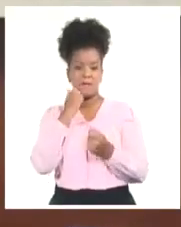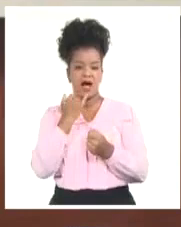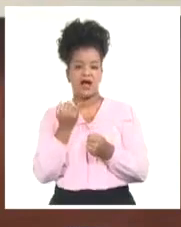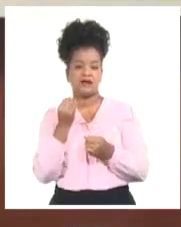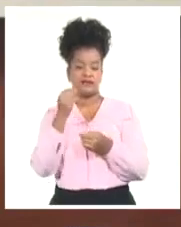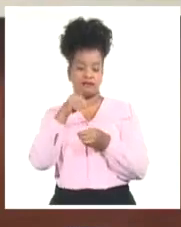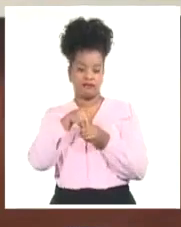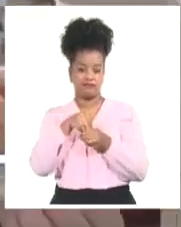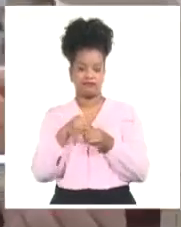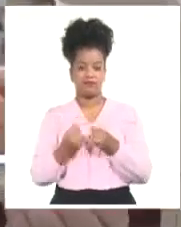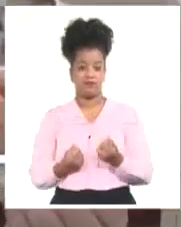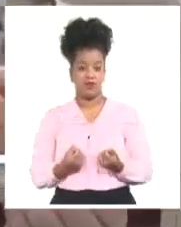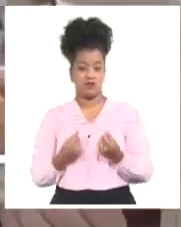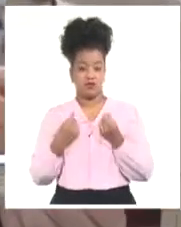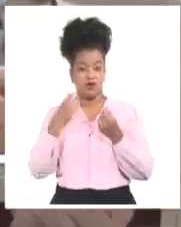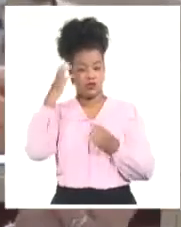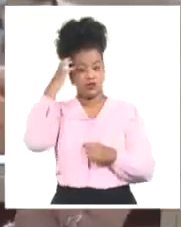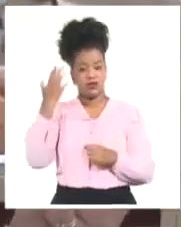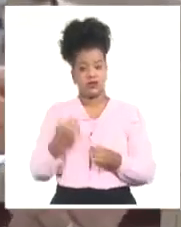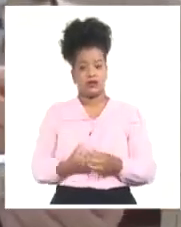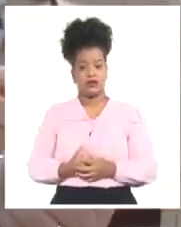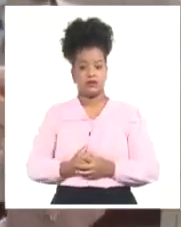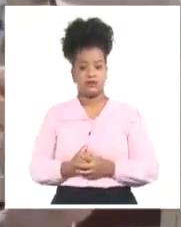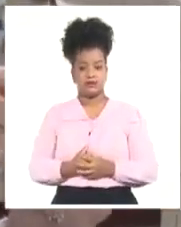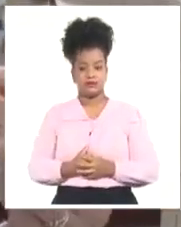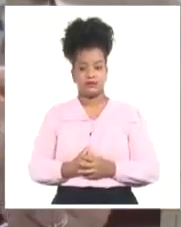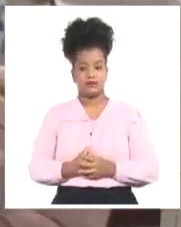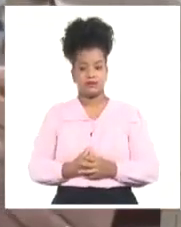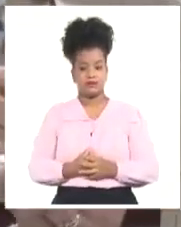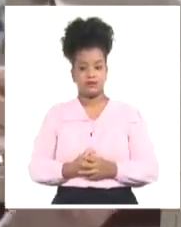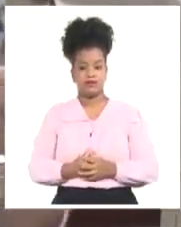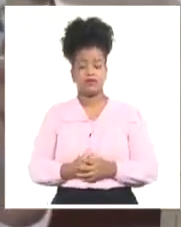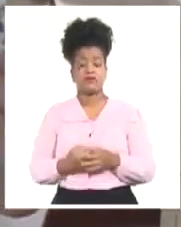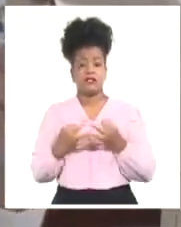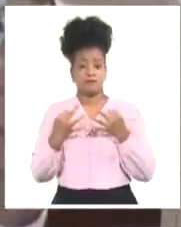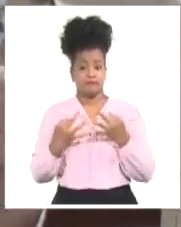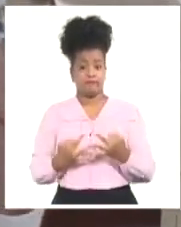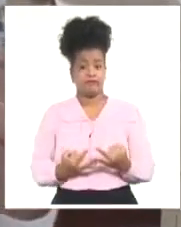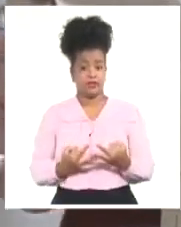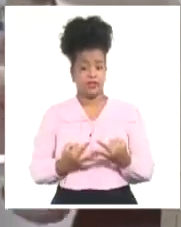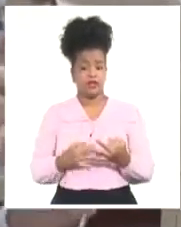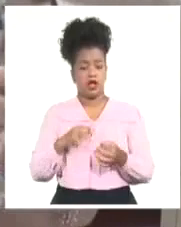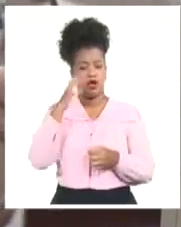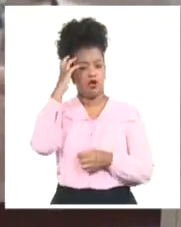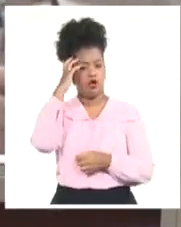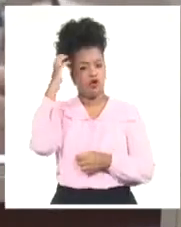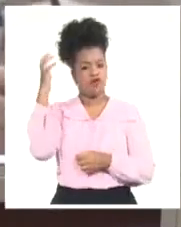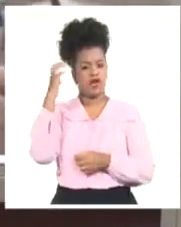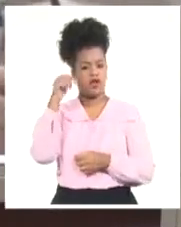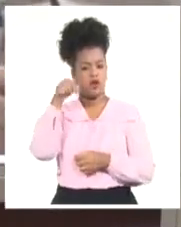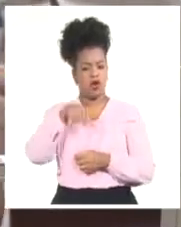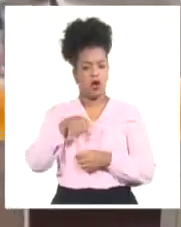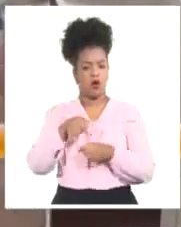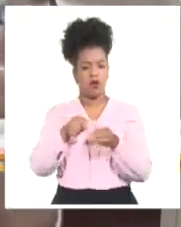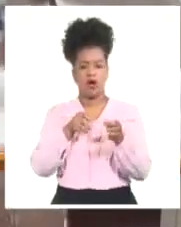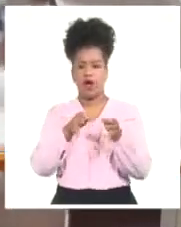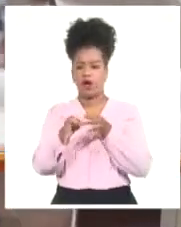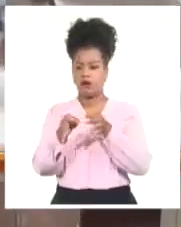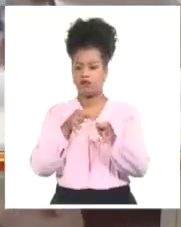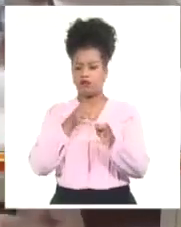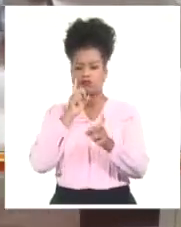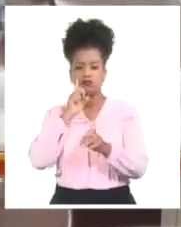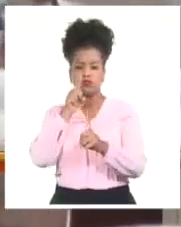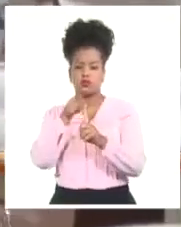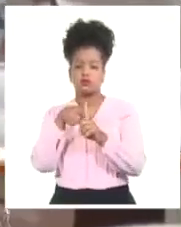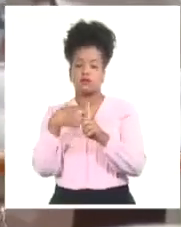el presupuesto del Estado. Es verdad que el Estado, el gobierno, está en función de qué más se